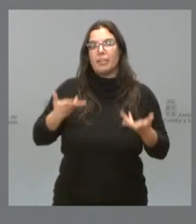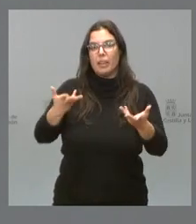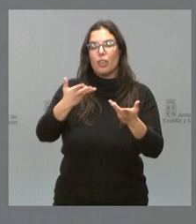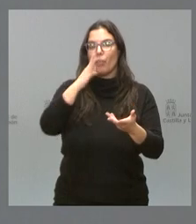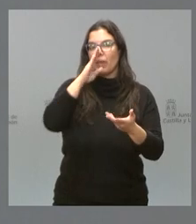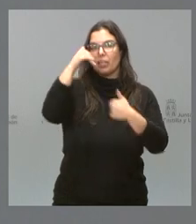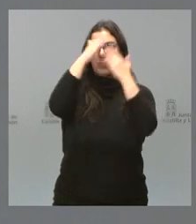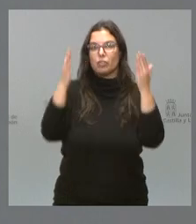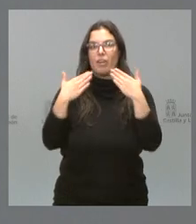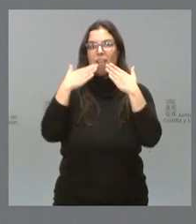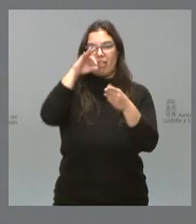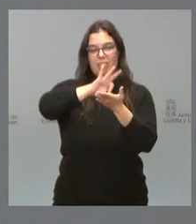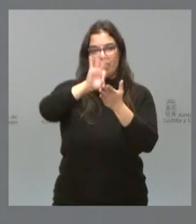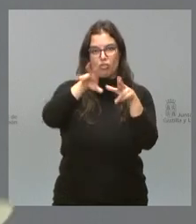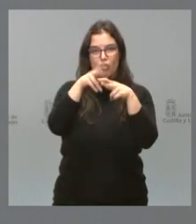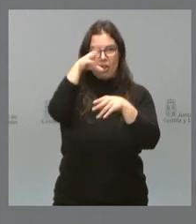de los servicios sociales